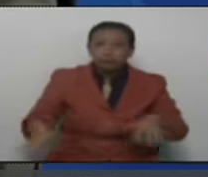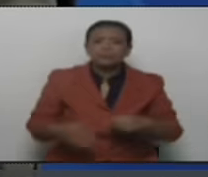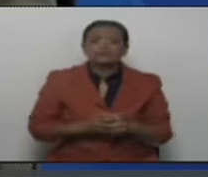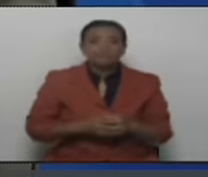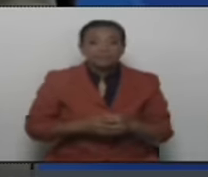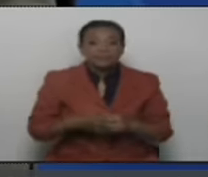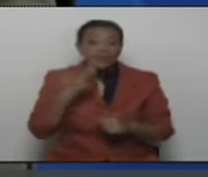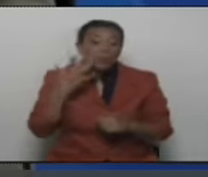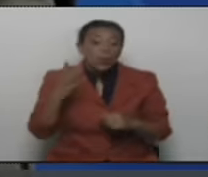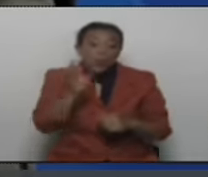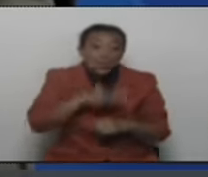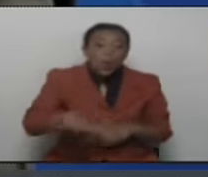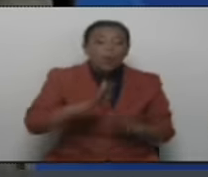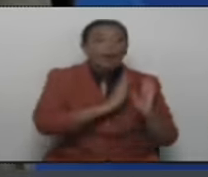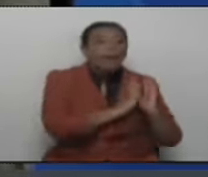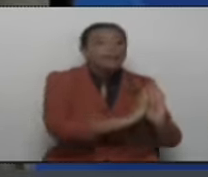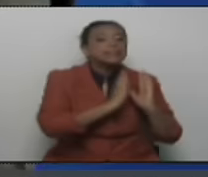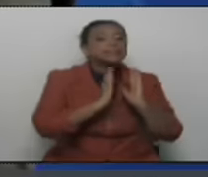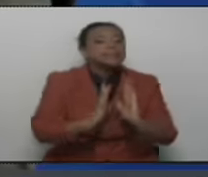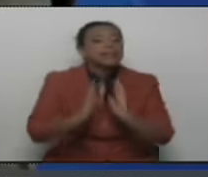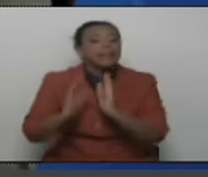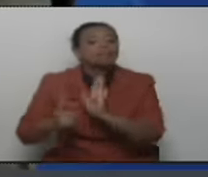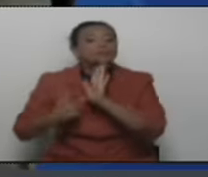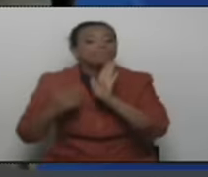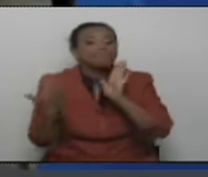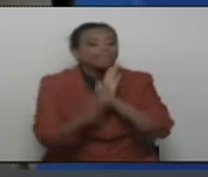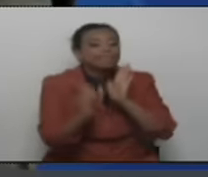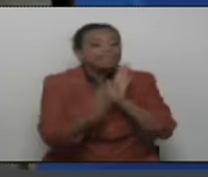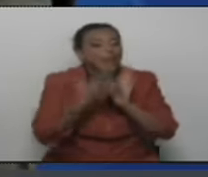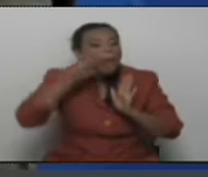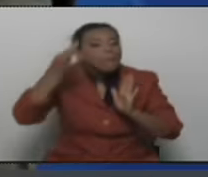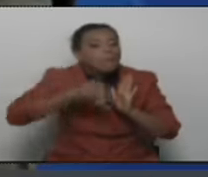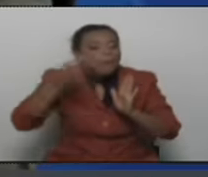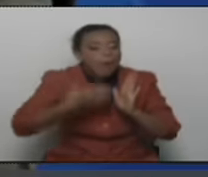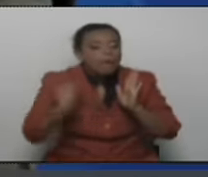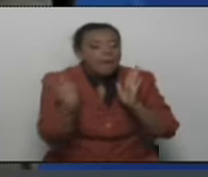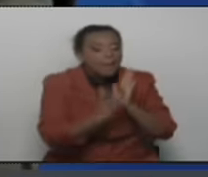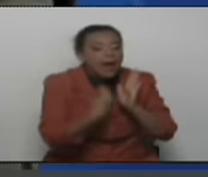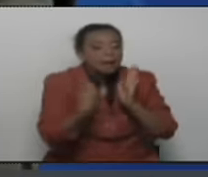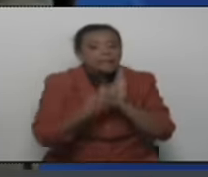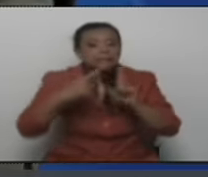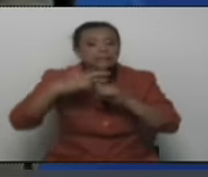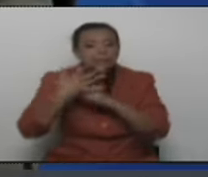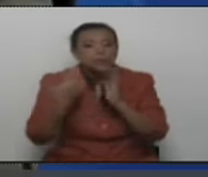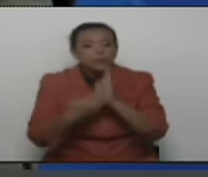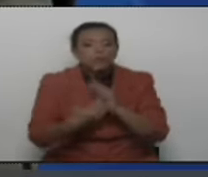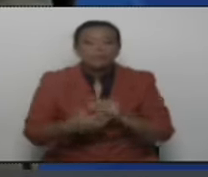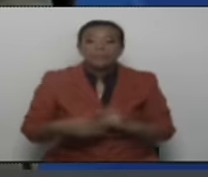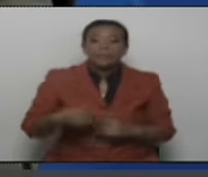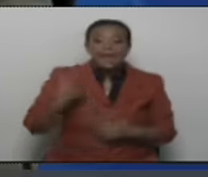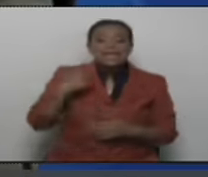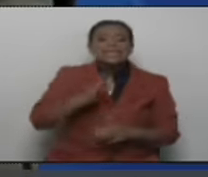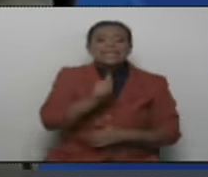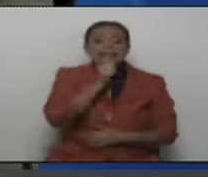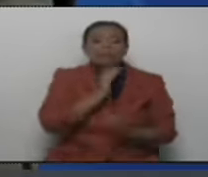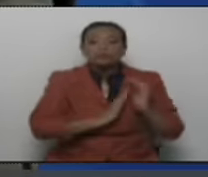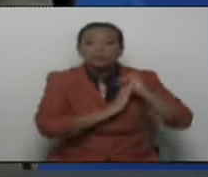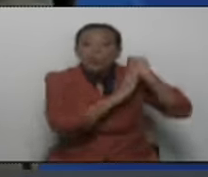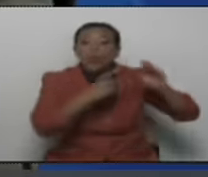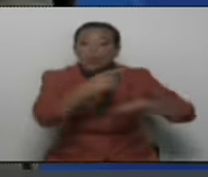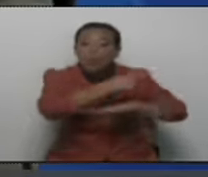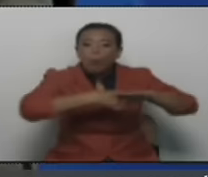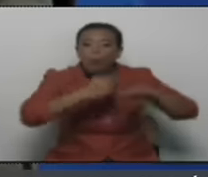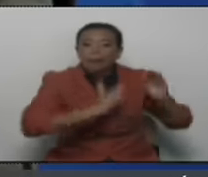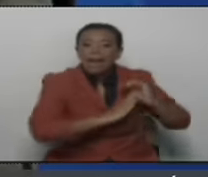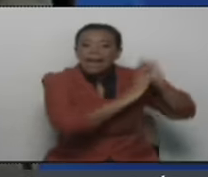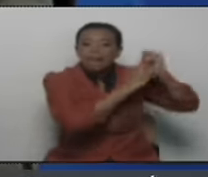Y en toda esa etapa, como se ha demostrado plenamente, estuvo la mano del gobierno de los